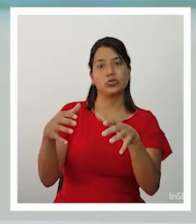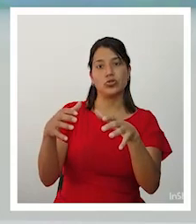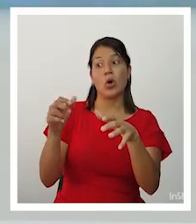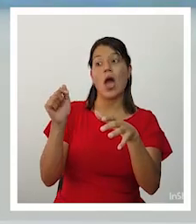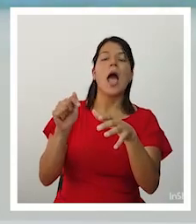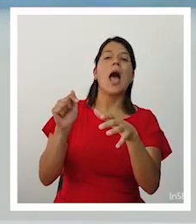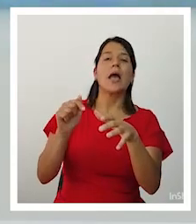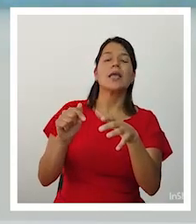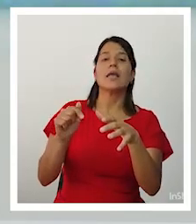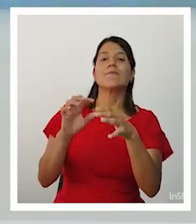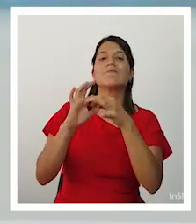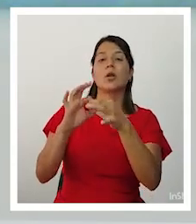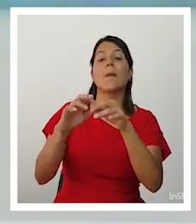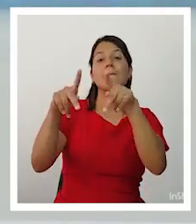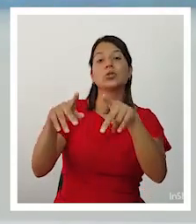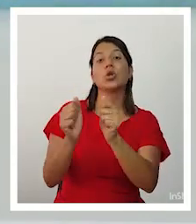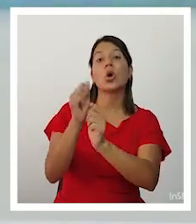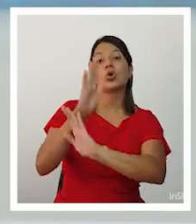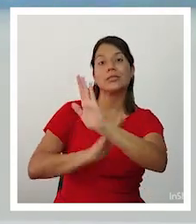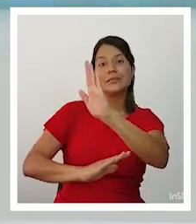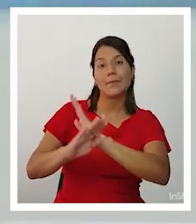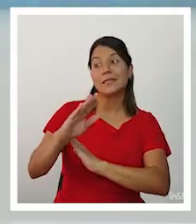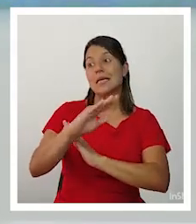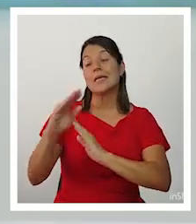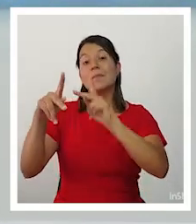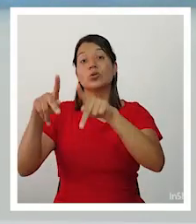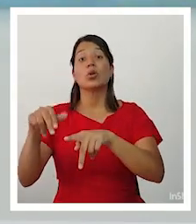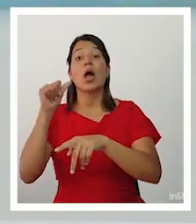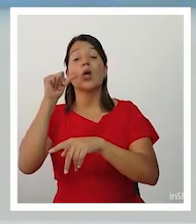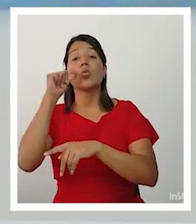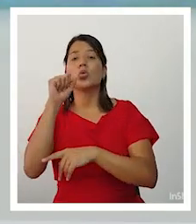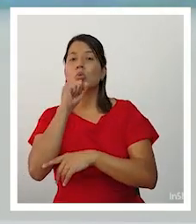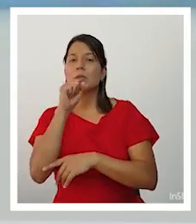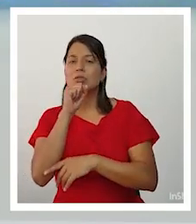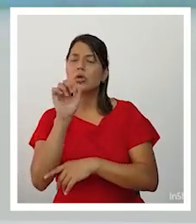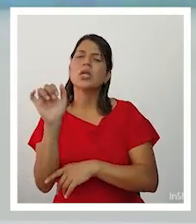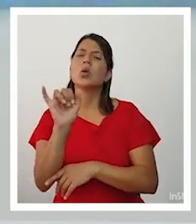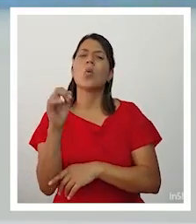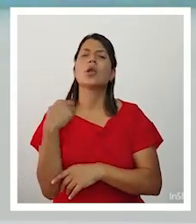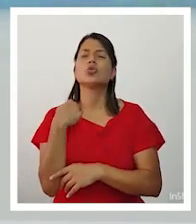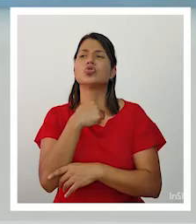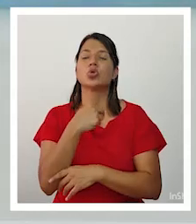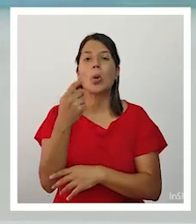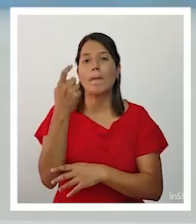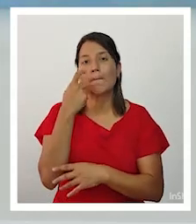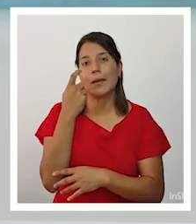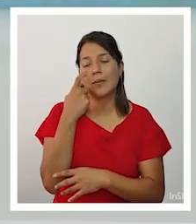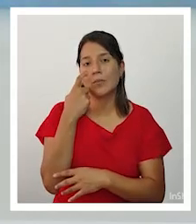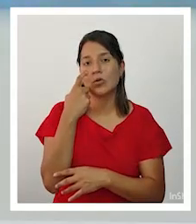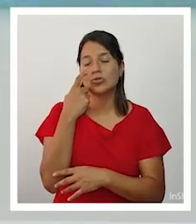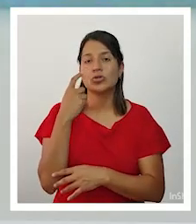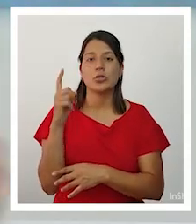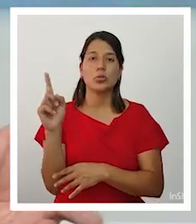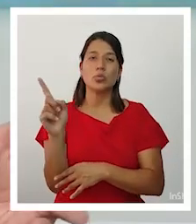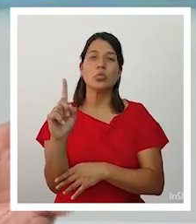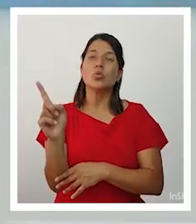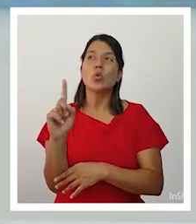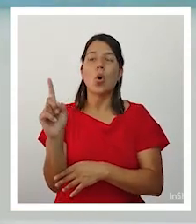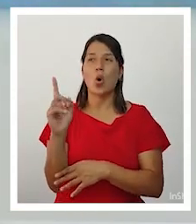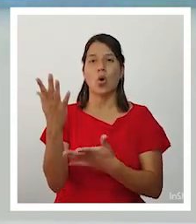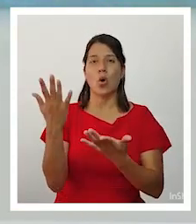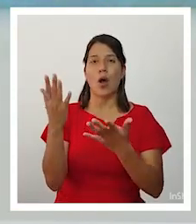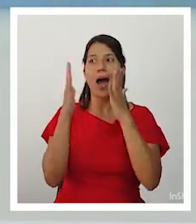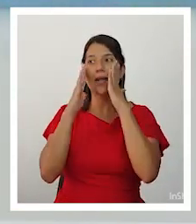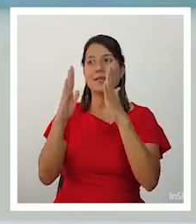con discapacidad y al adulto mayor, pues aún así vemos que no se está tomando en consideración la opinión de